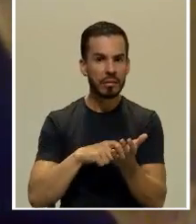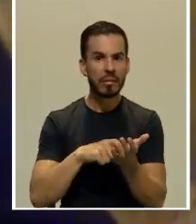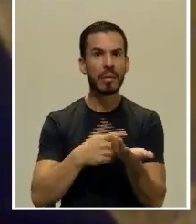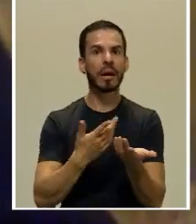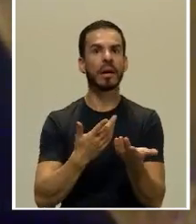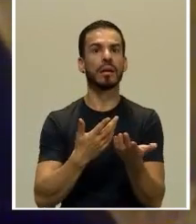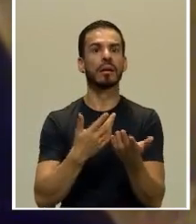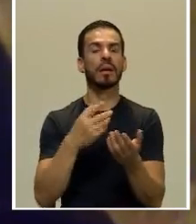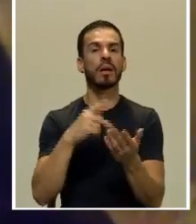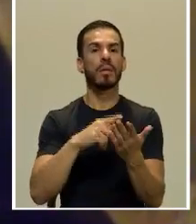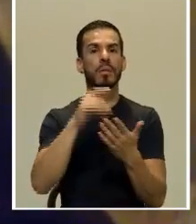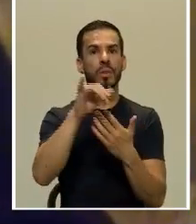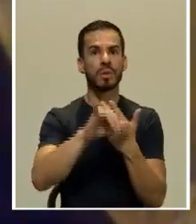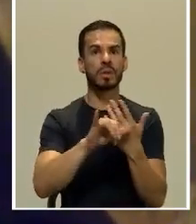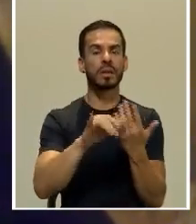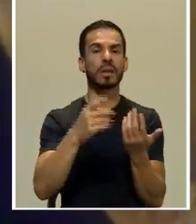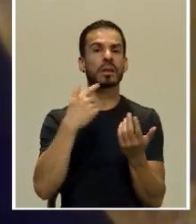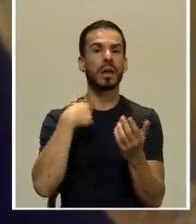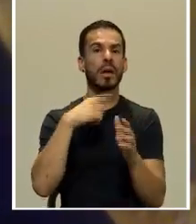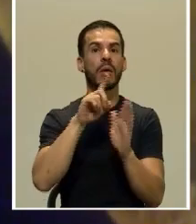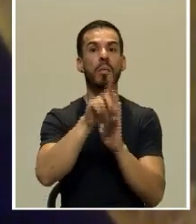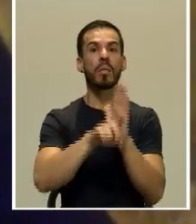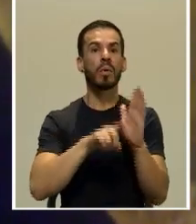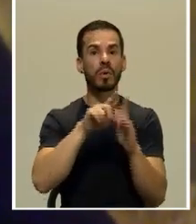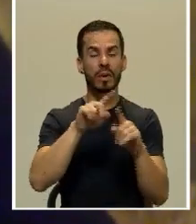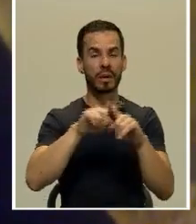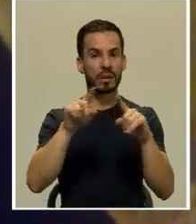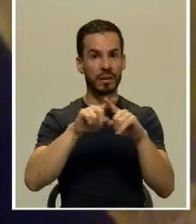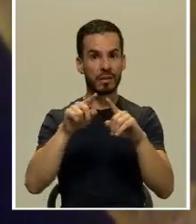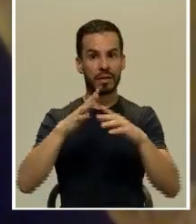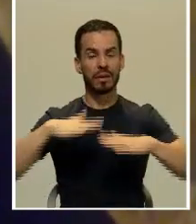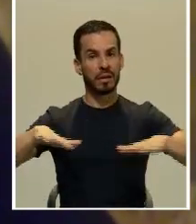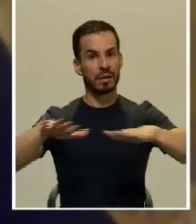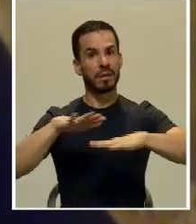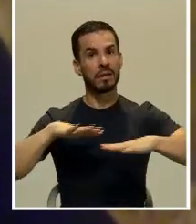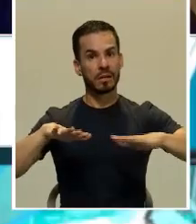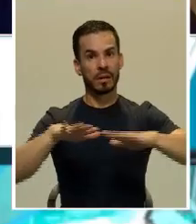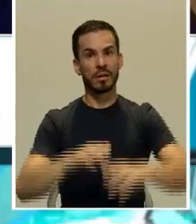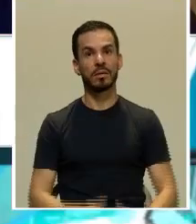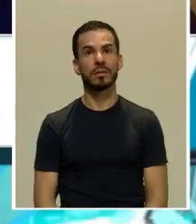y una proyectada por hora y en diferentes escenarios.